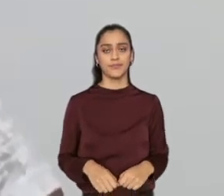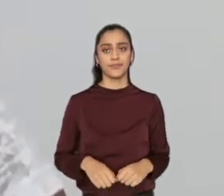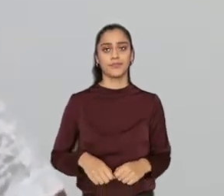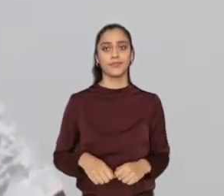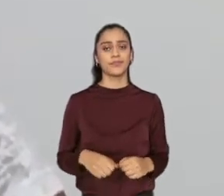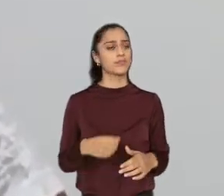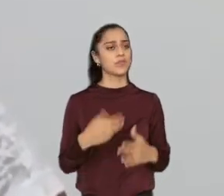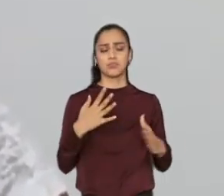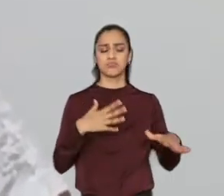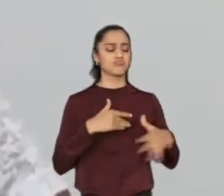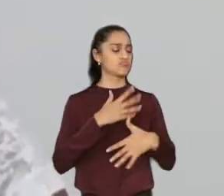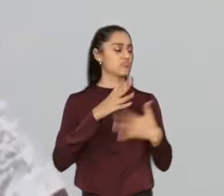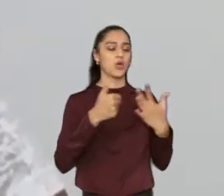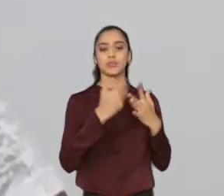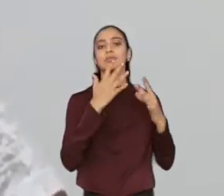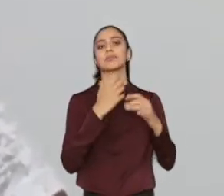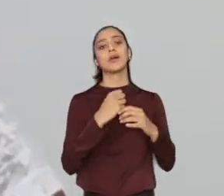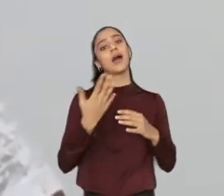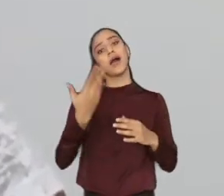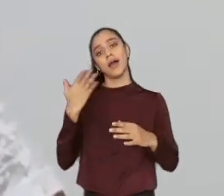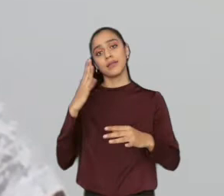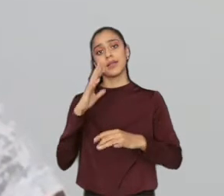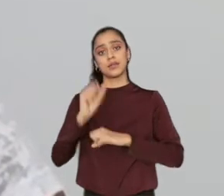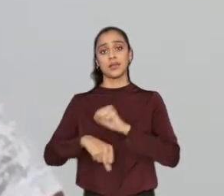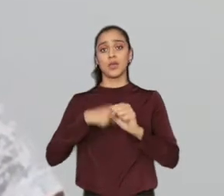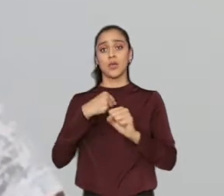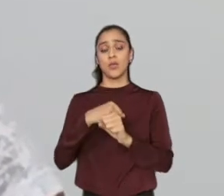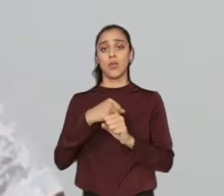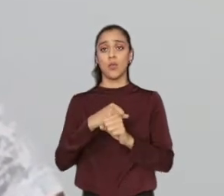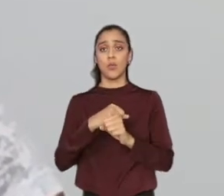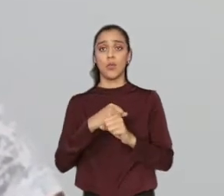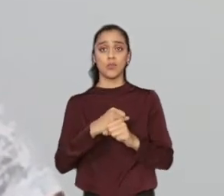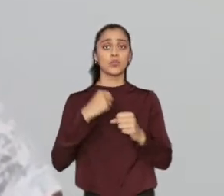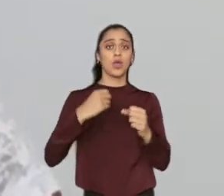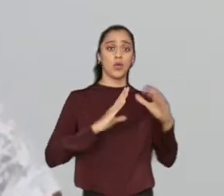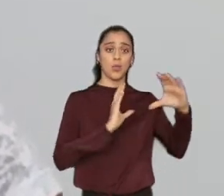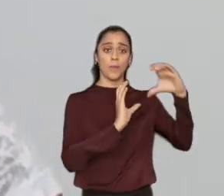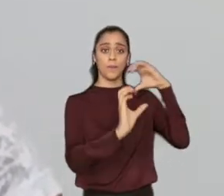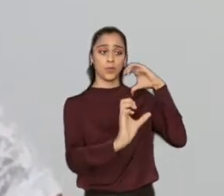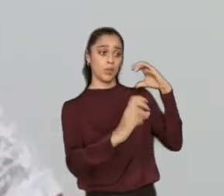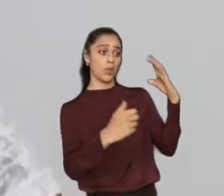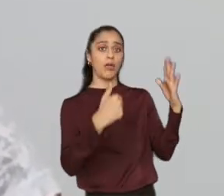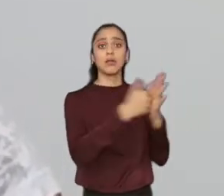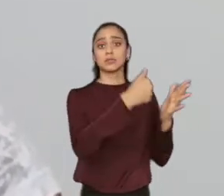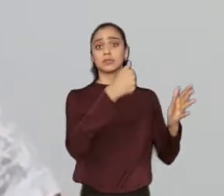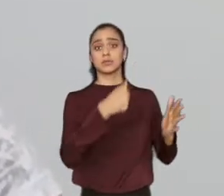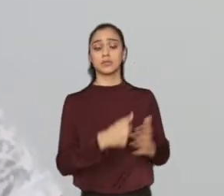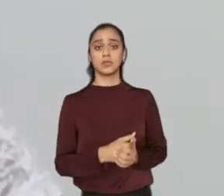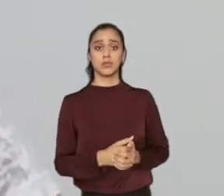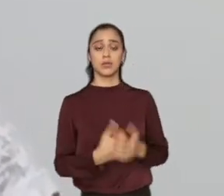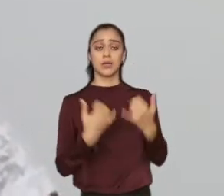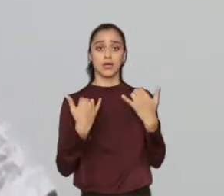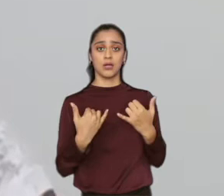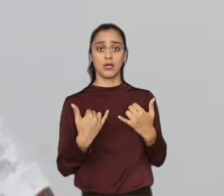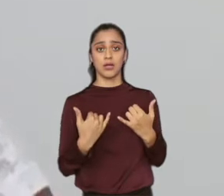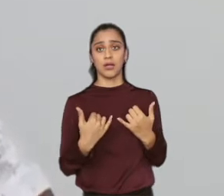las áreas. Hace 5 años tuve un accidente subiendo un bus, un metrobús, y